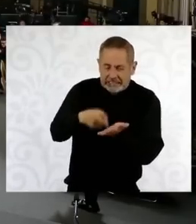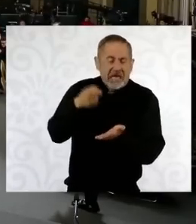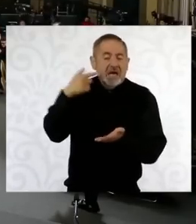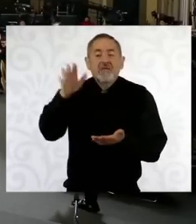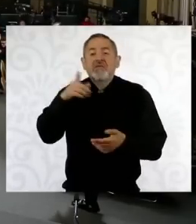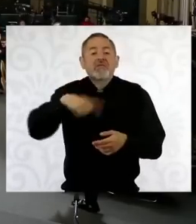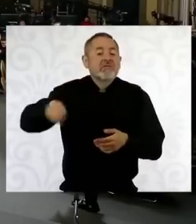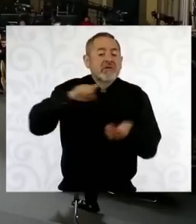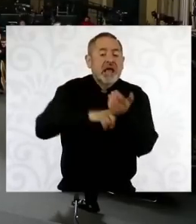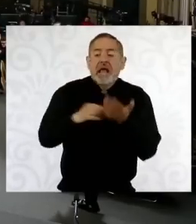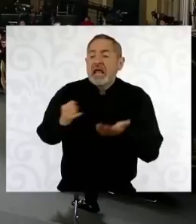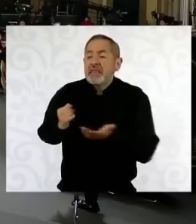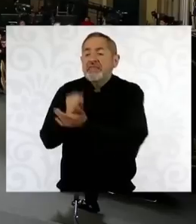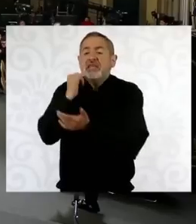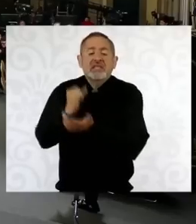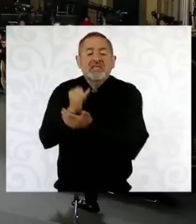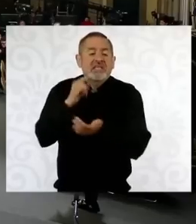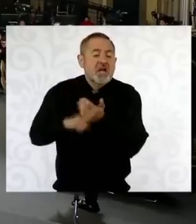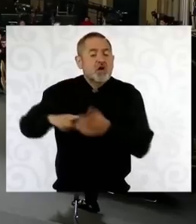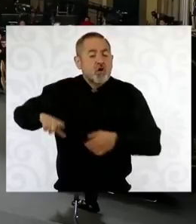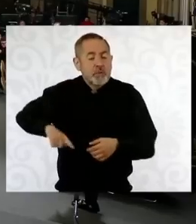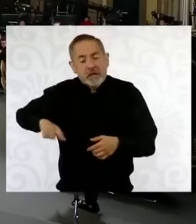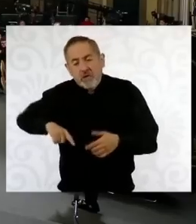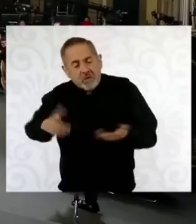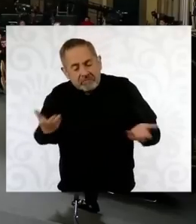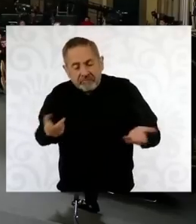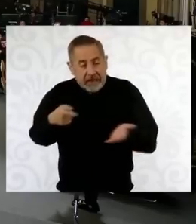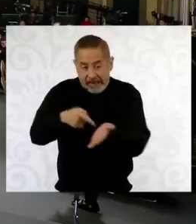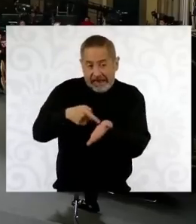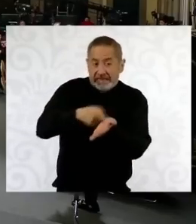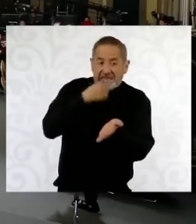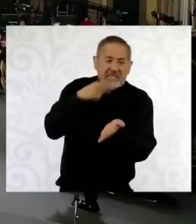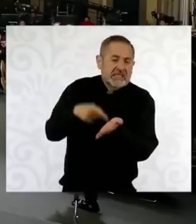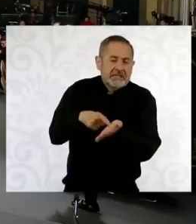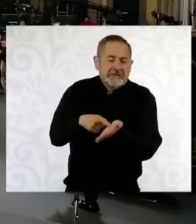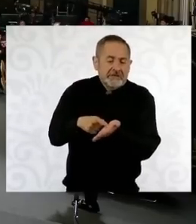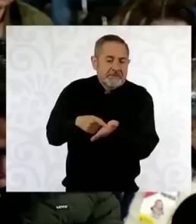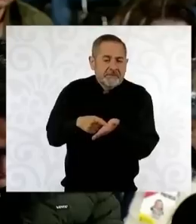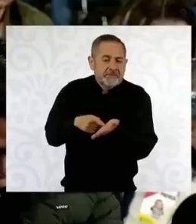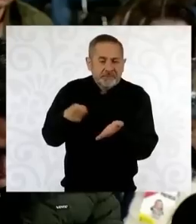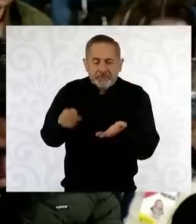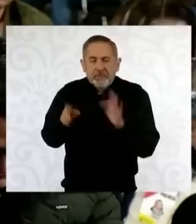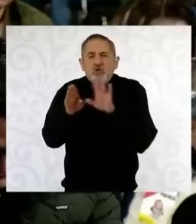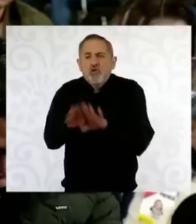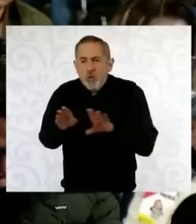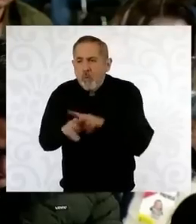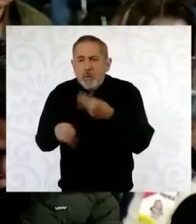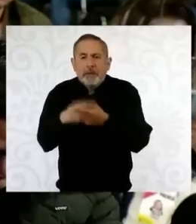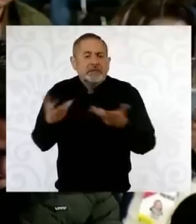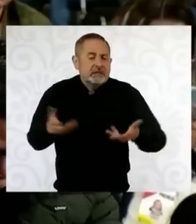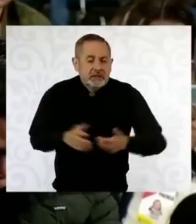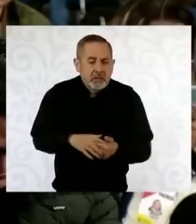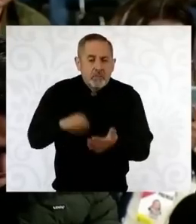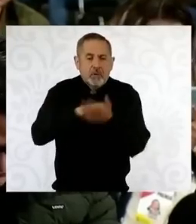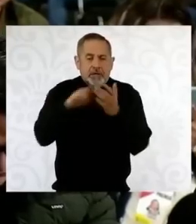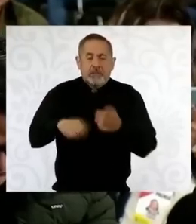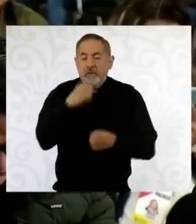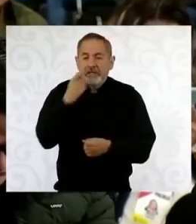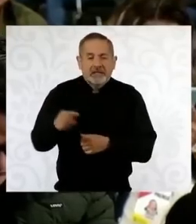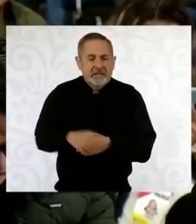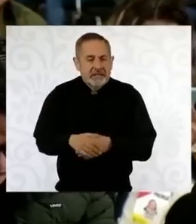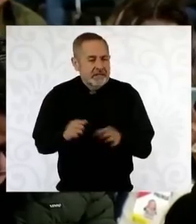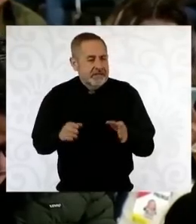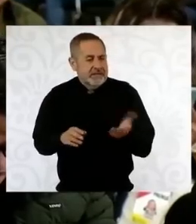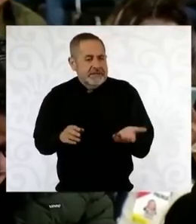son las decisiones que toman los gobiernos. En este caso, lo que menciona es que es el cómo se hizo, ¿no? Por ejemplo, dicen la autocracia por